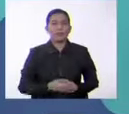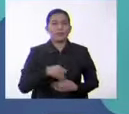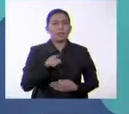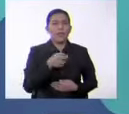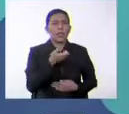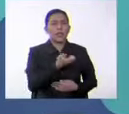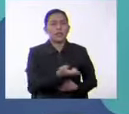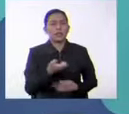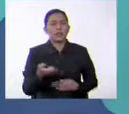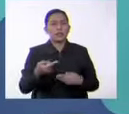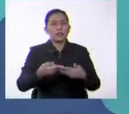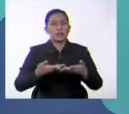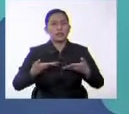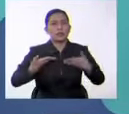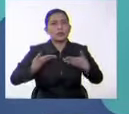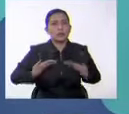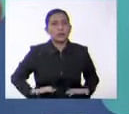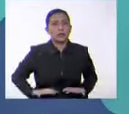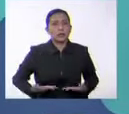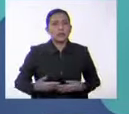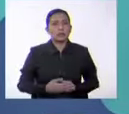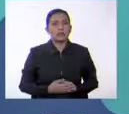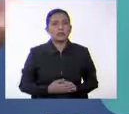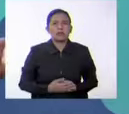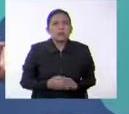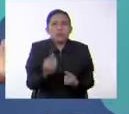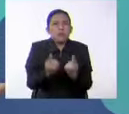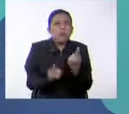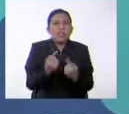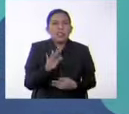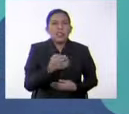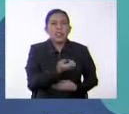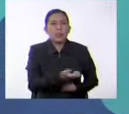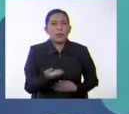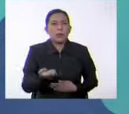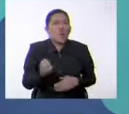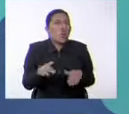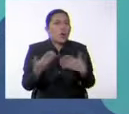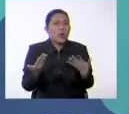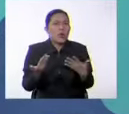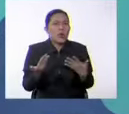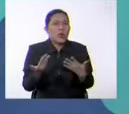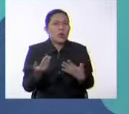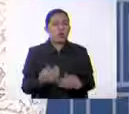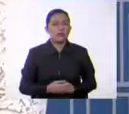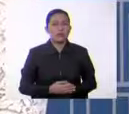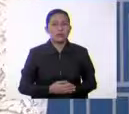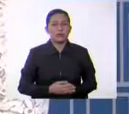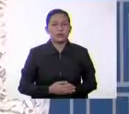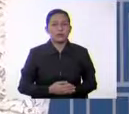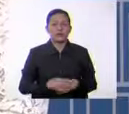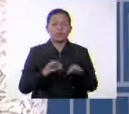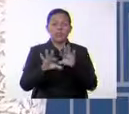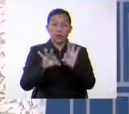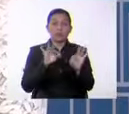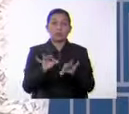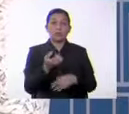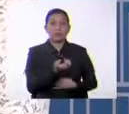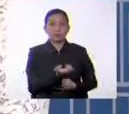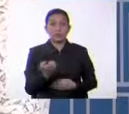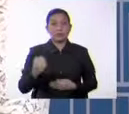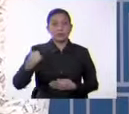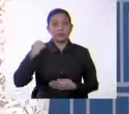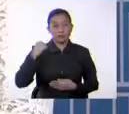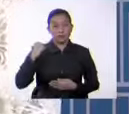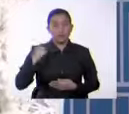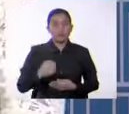de los derechos humanos. ¿Cuáles son esos elementos y cómo los podemos mencionar también? Hay elementos fundamentales para comprender